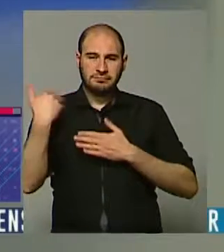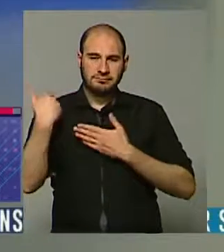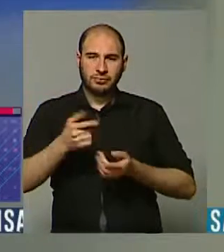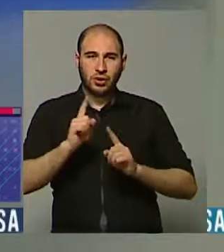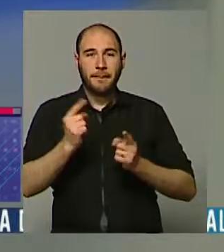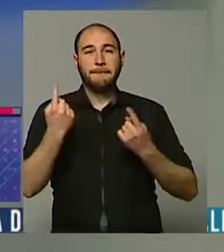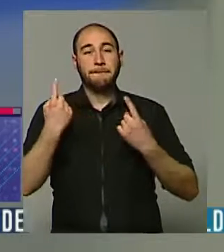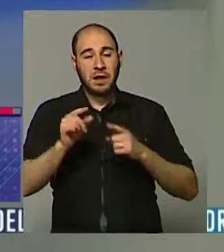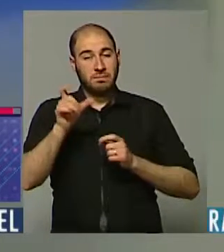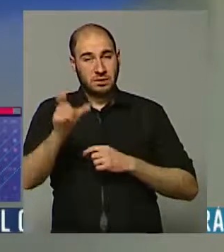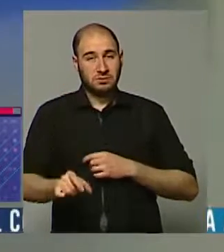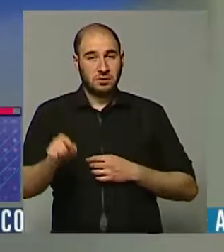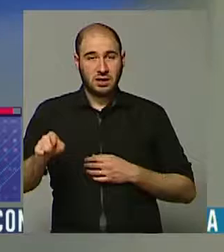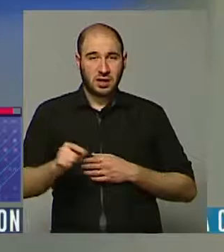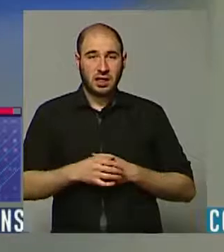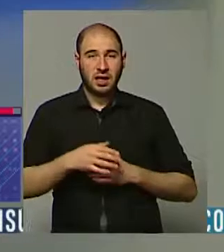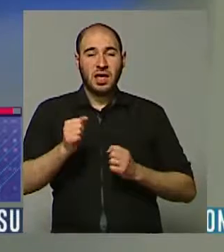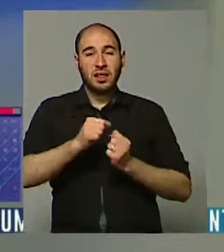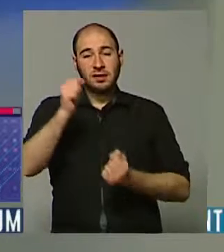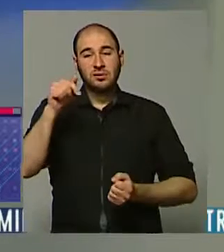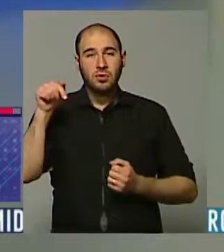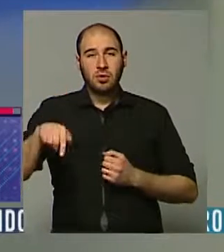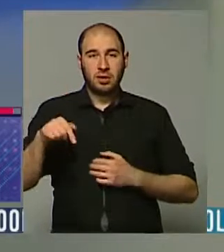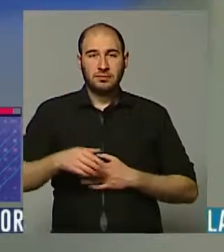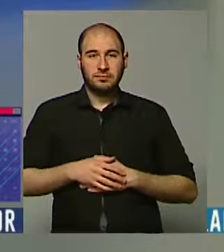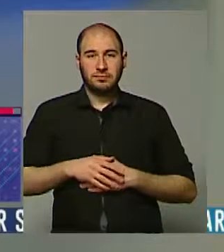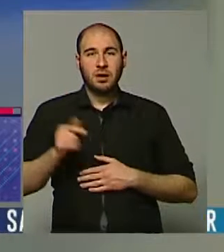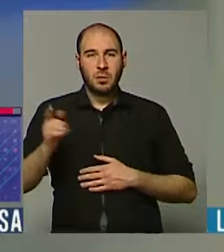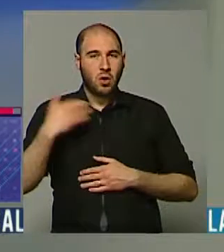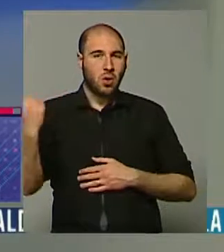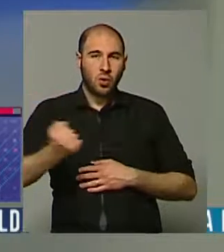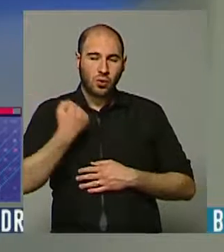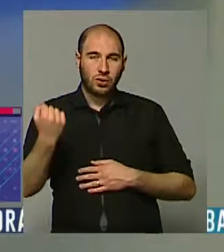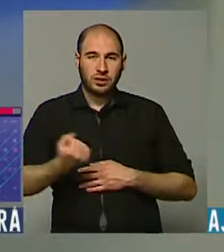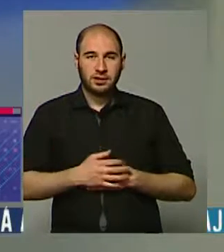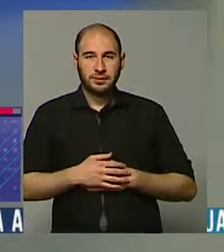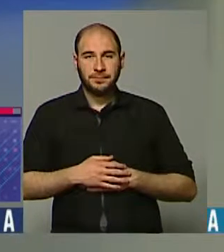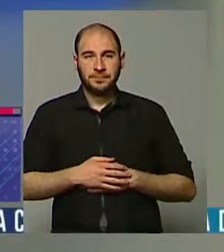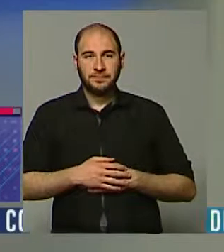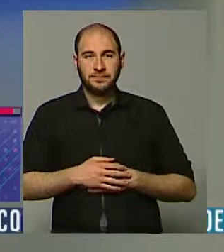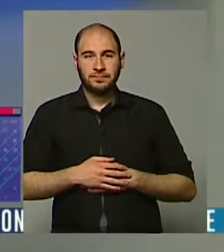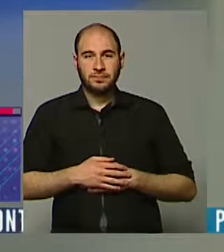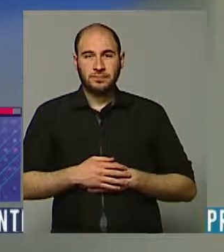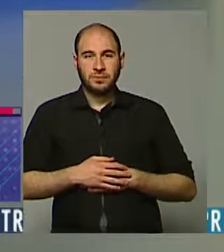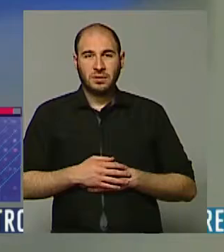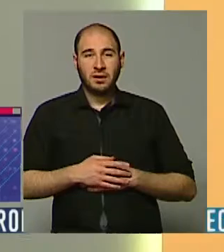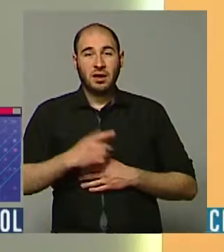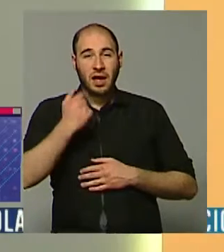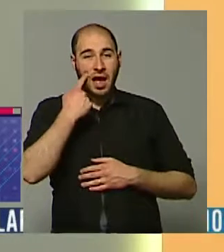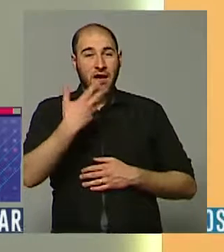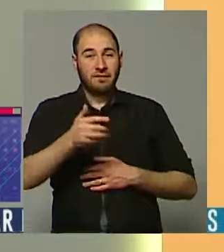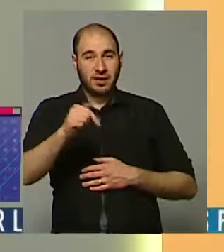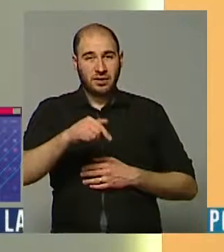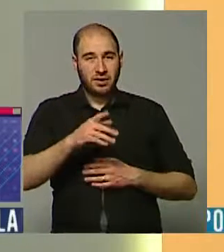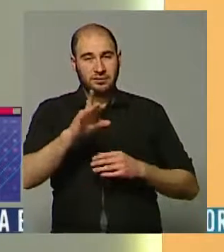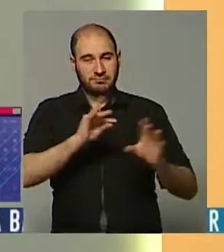tiempos, pero es una persona que académicamente viene teniendo una importancia relativa importante. Bueno, vamos a ver ahora,